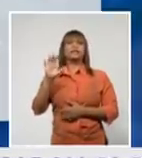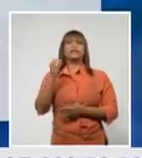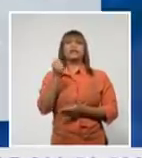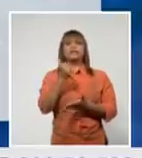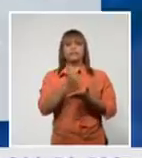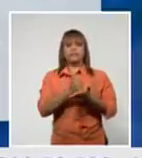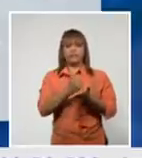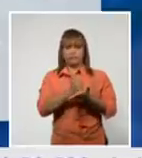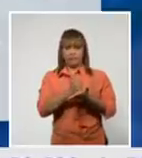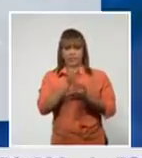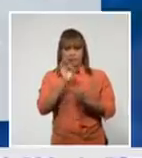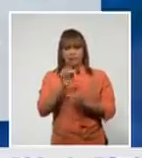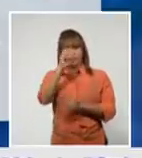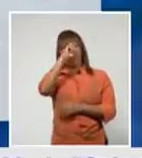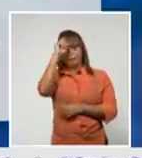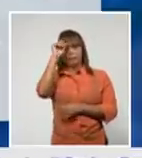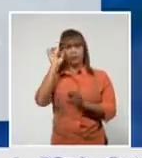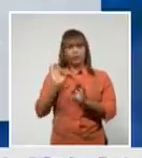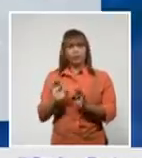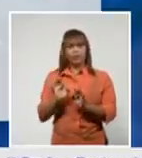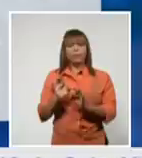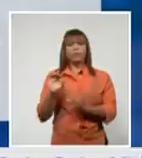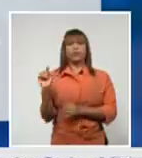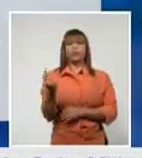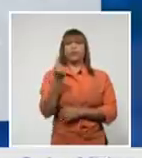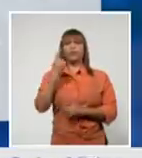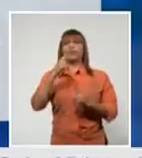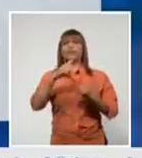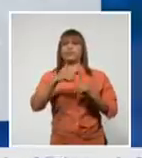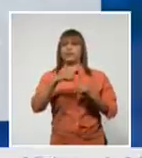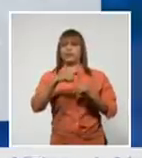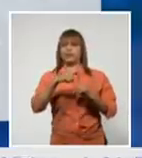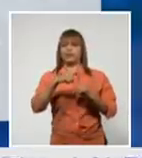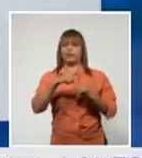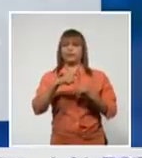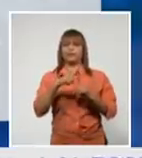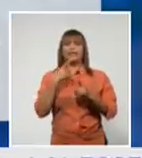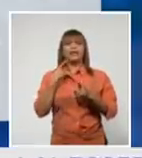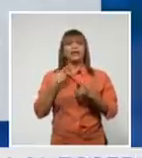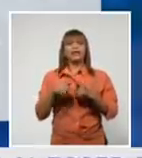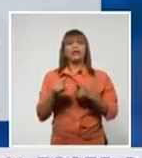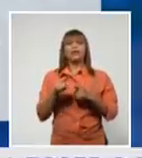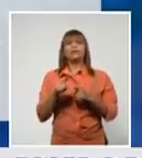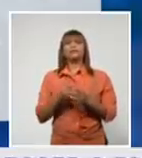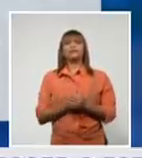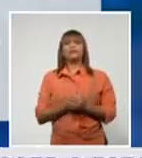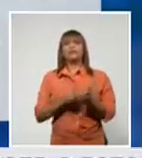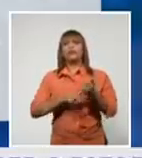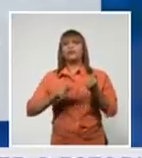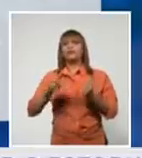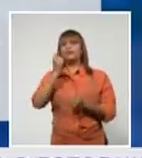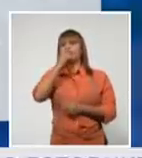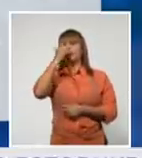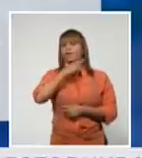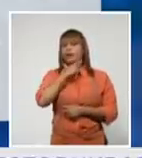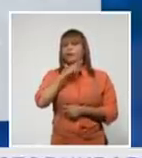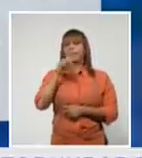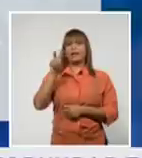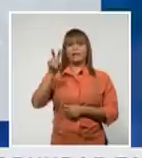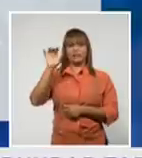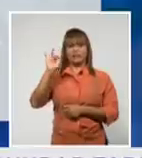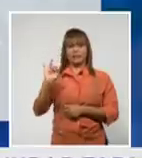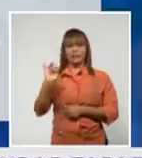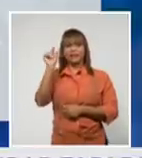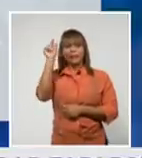Santi Espíritu y 1 es del municipio de Trinidad. Y en el caso de Ciego de Ávila, las 27 personas que